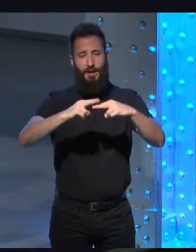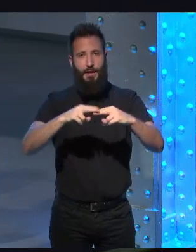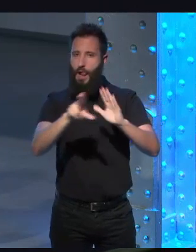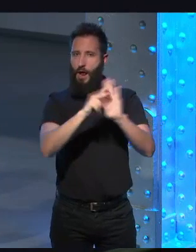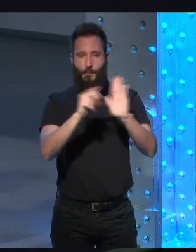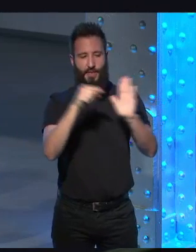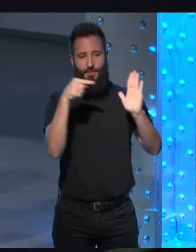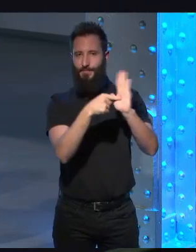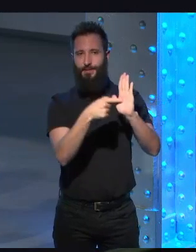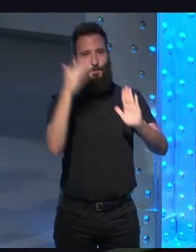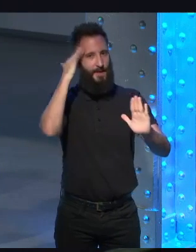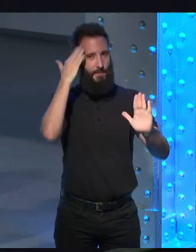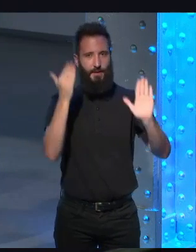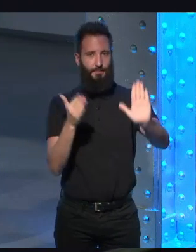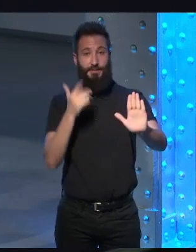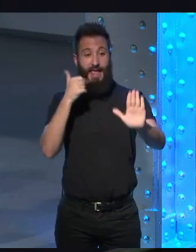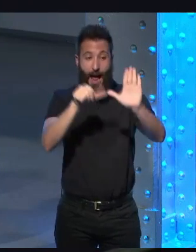vídeo en sí, no es su narrativa.